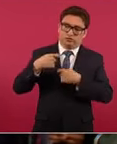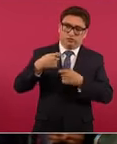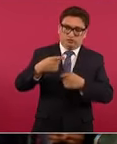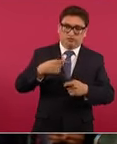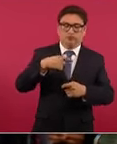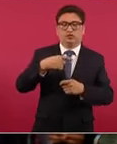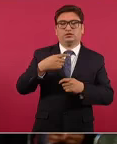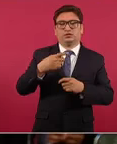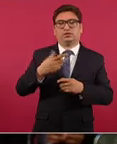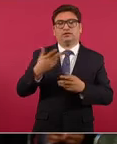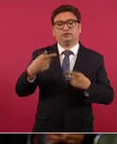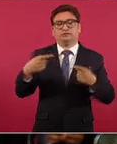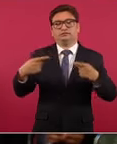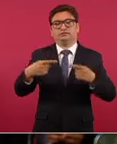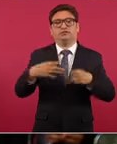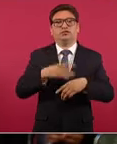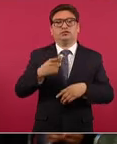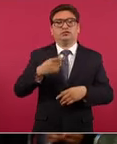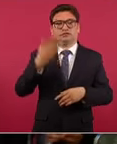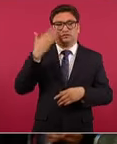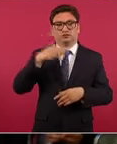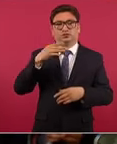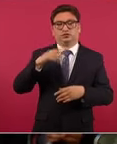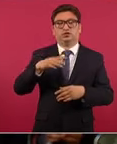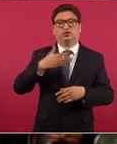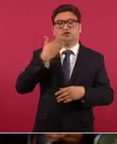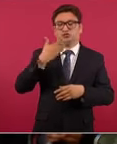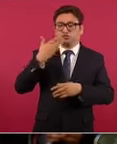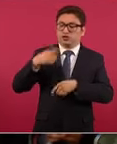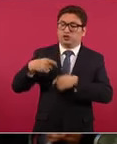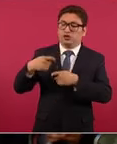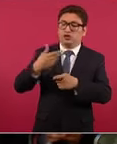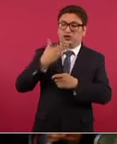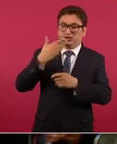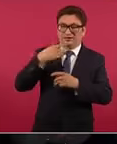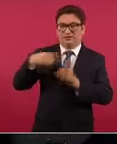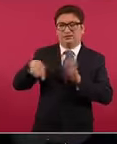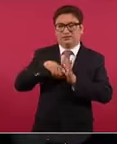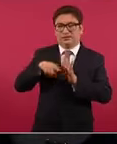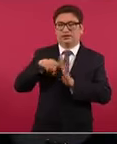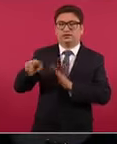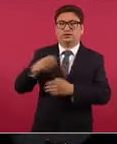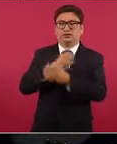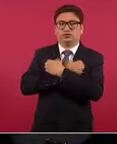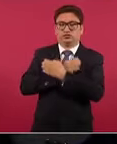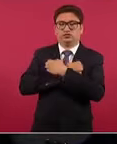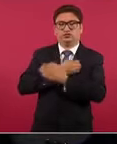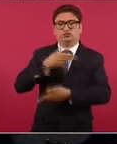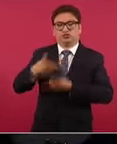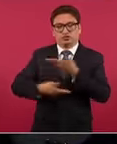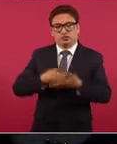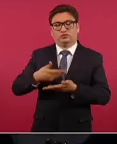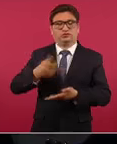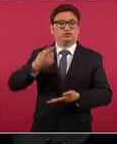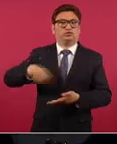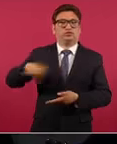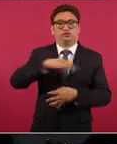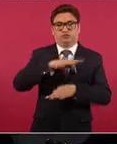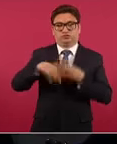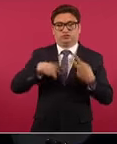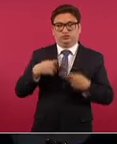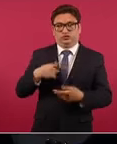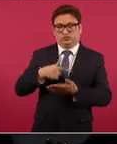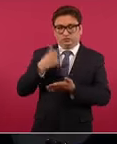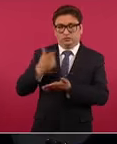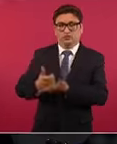manera frontal en el sentido que mientras el modelo neoliberal considera que la educación es un servicio por el cual que por el cual hay que pagar